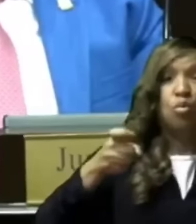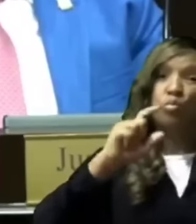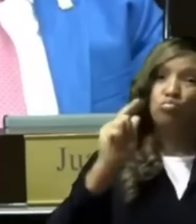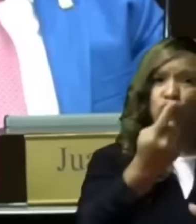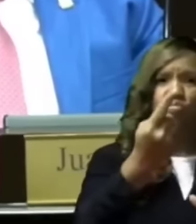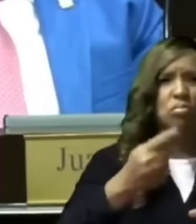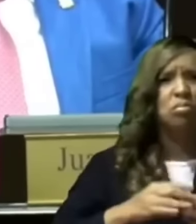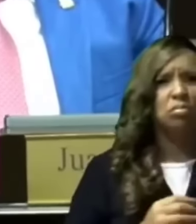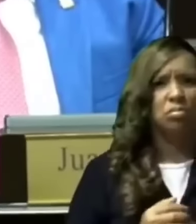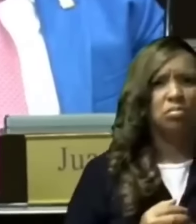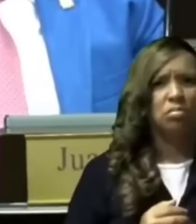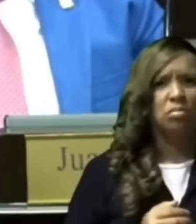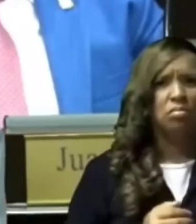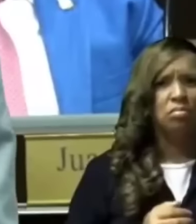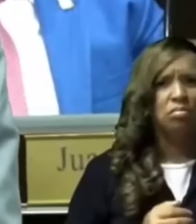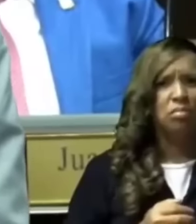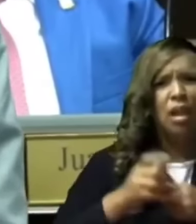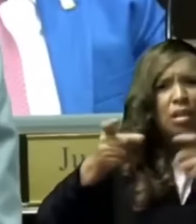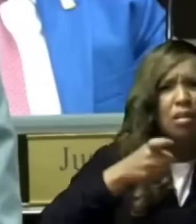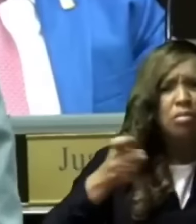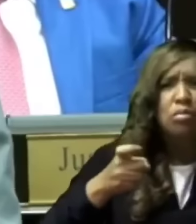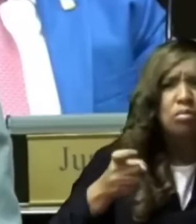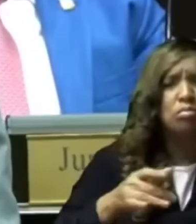Ahí sí es verdad, presidente, que no estamos cabalgando.